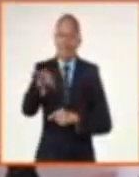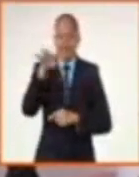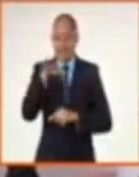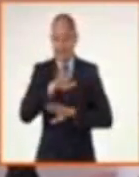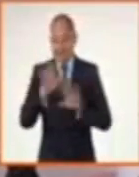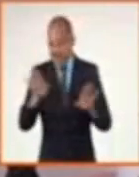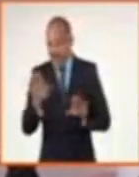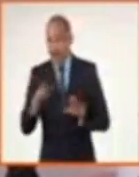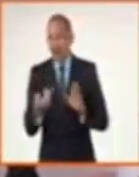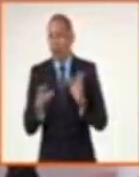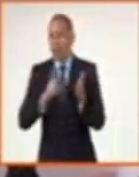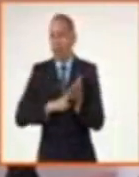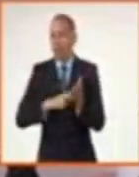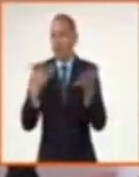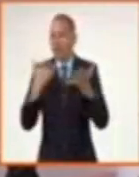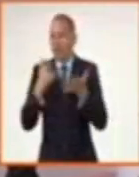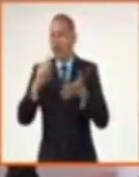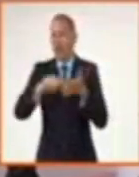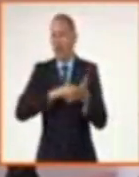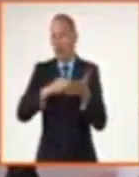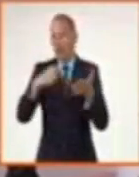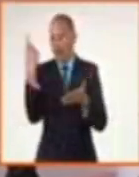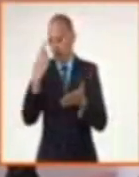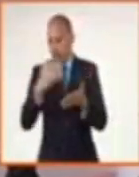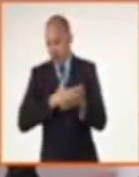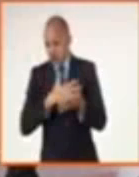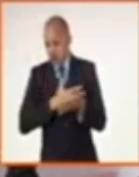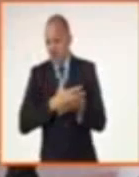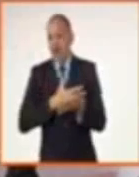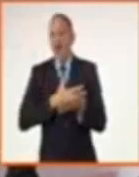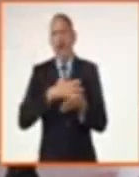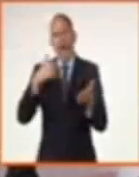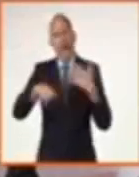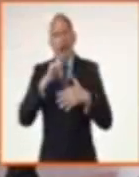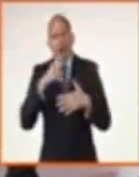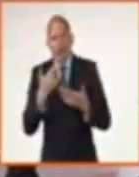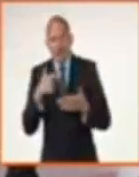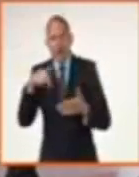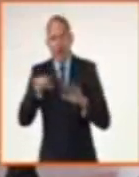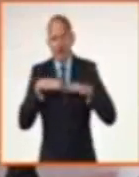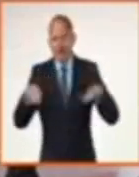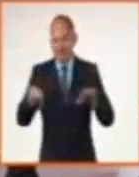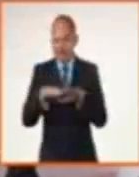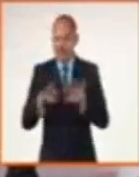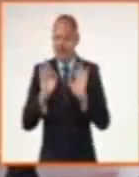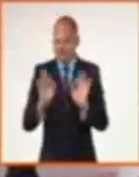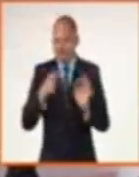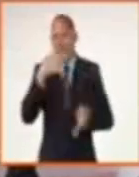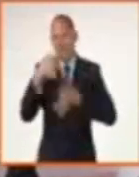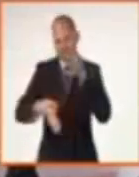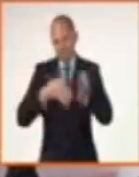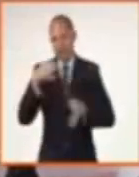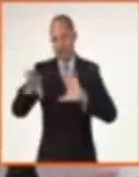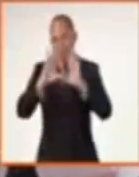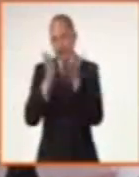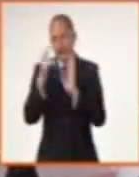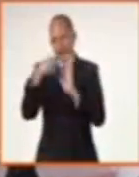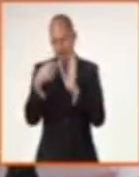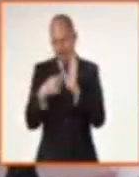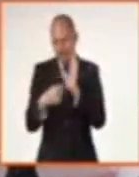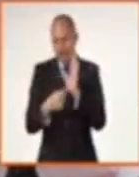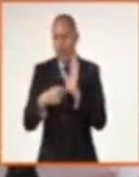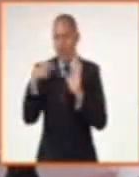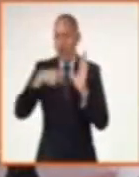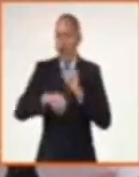de la composición de esa Asamblea Nacional, serán algunos de los temas que hablaremos esta tarde en nuestra mesa redonda, que tengo el placer